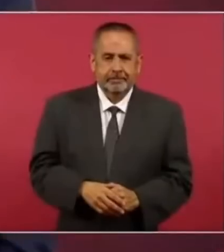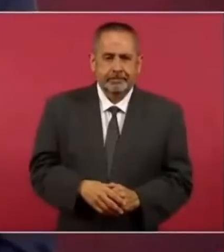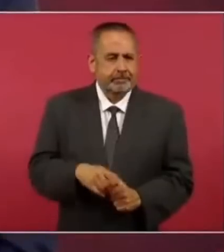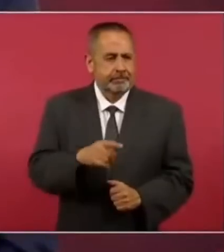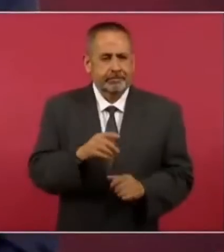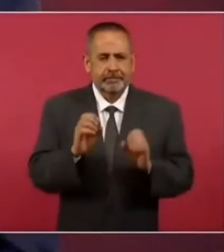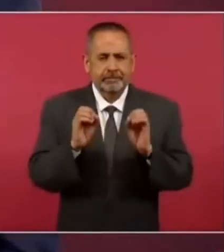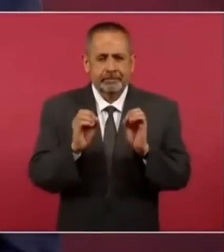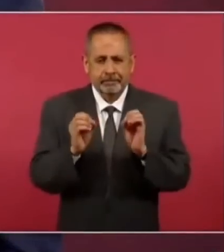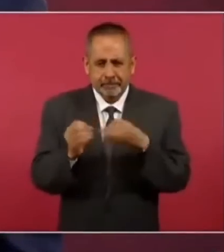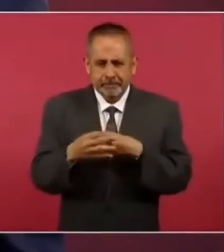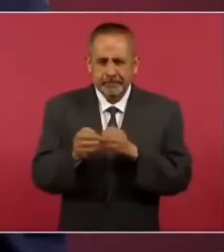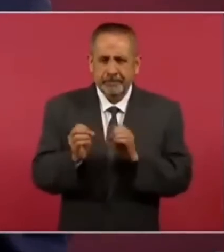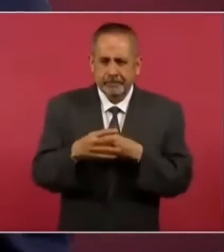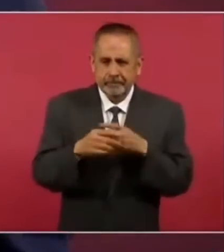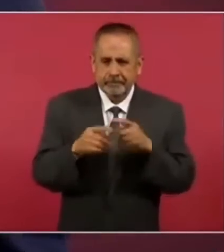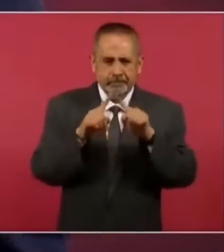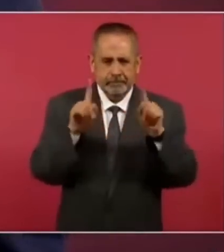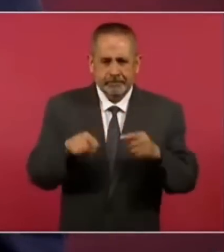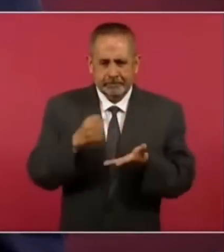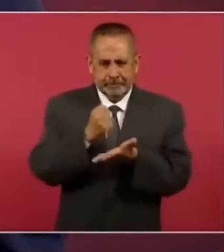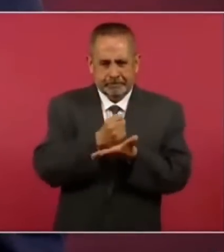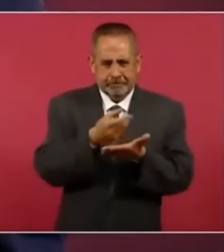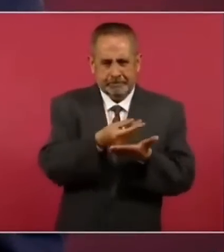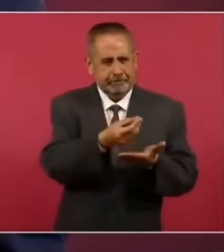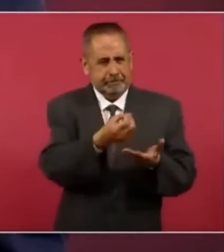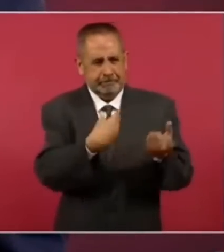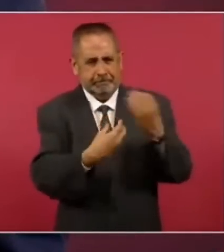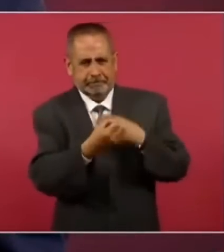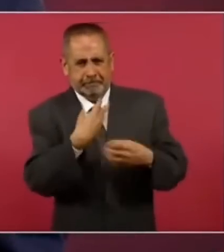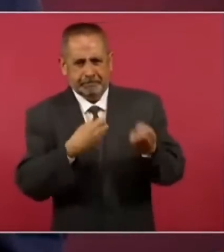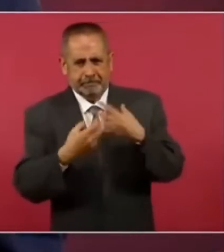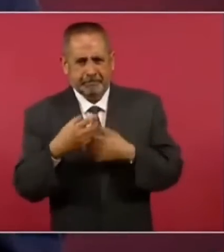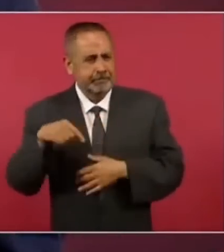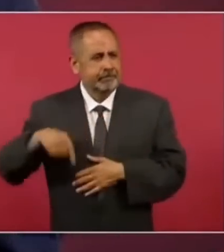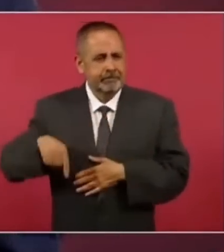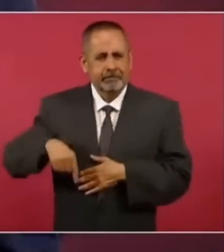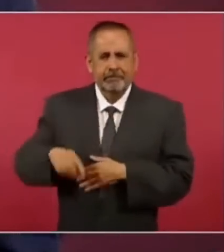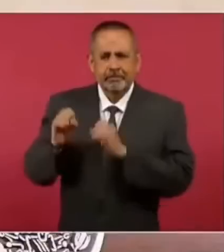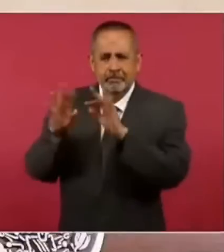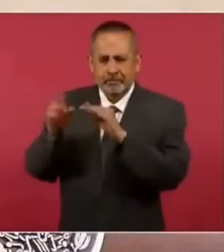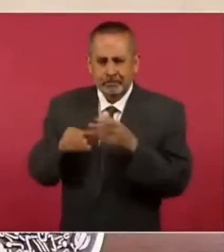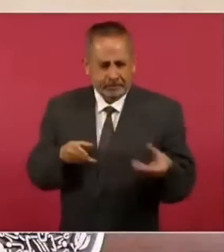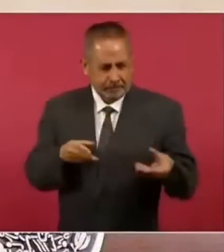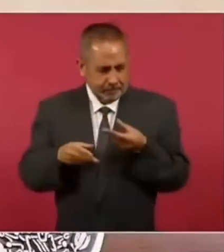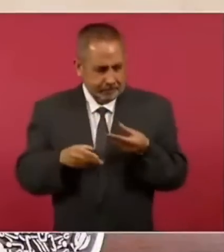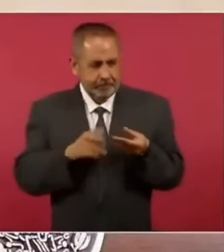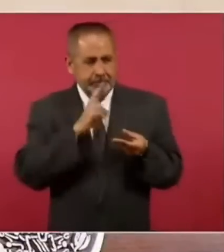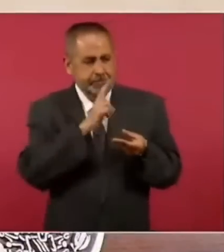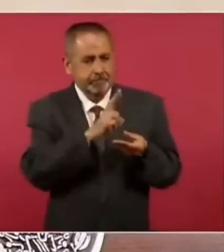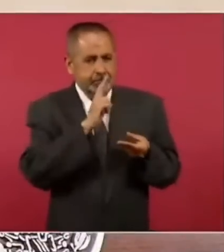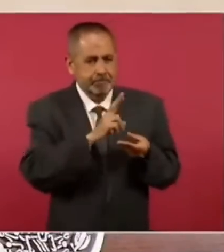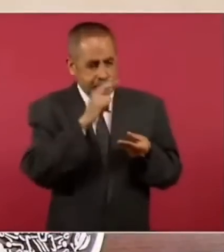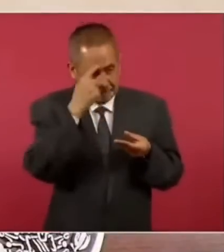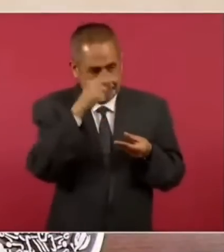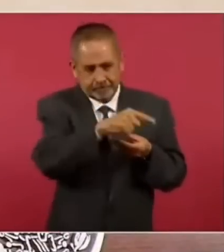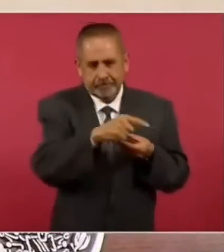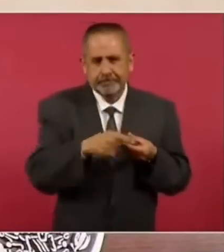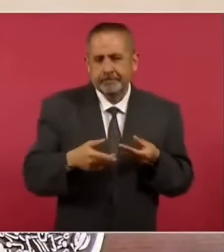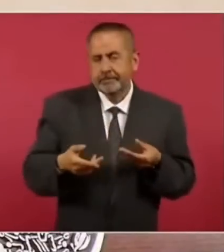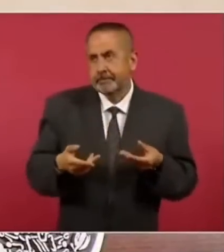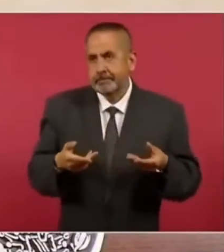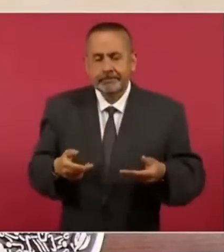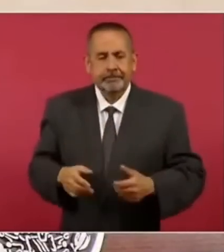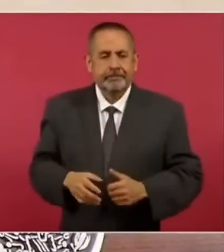oficio y oficio y oficio, tenemos una oficina nada más para estar contestando todo.